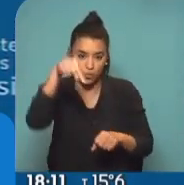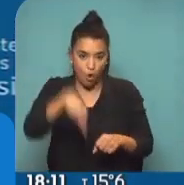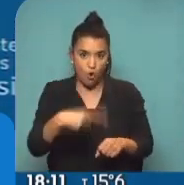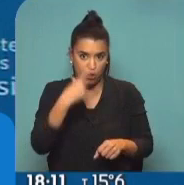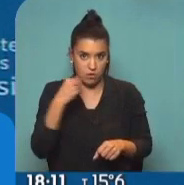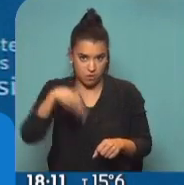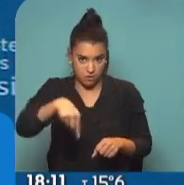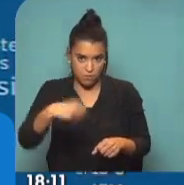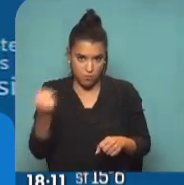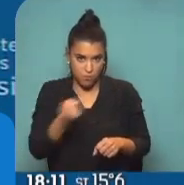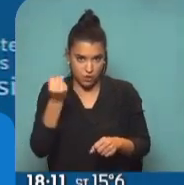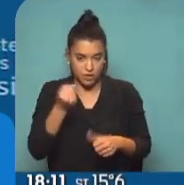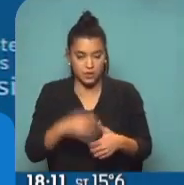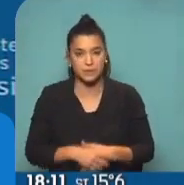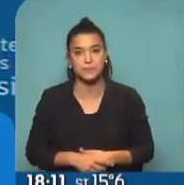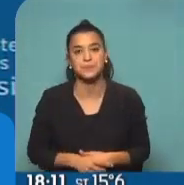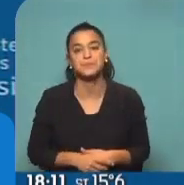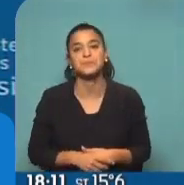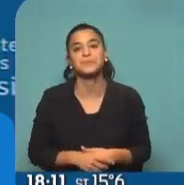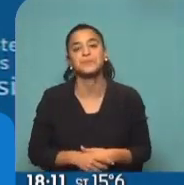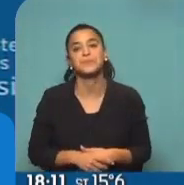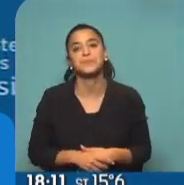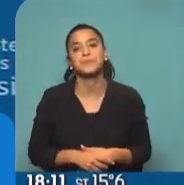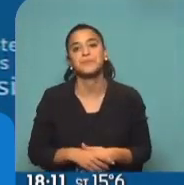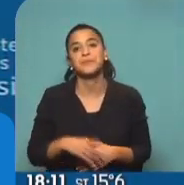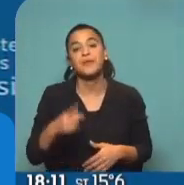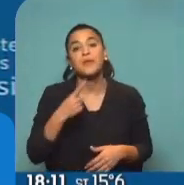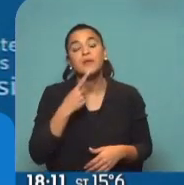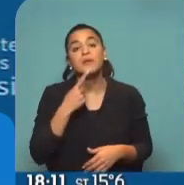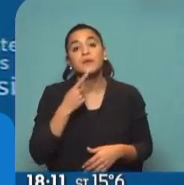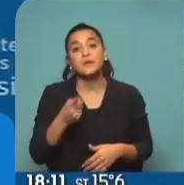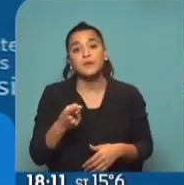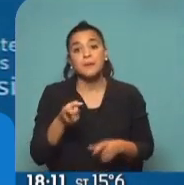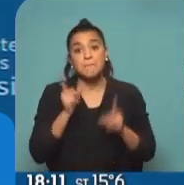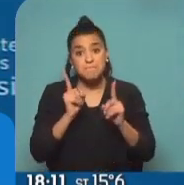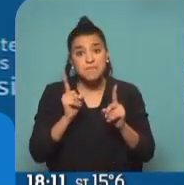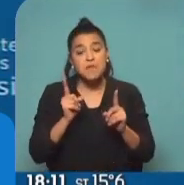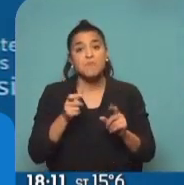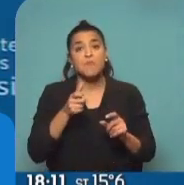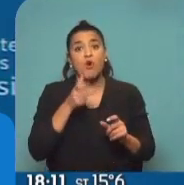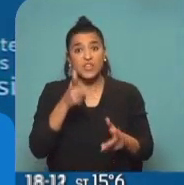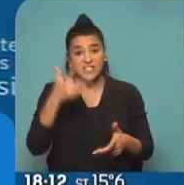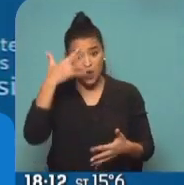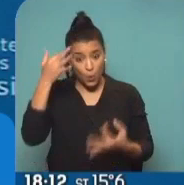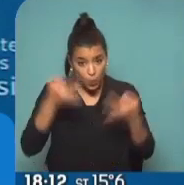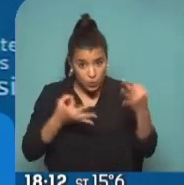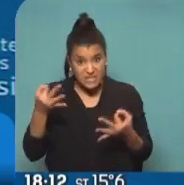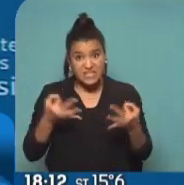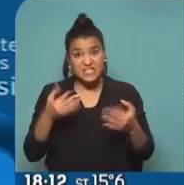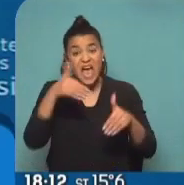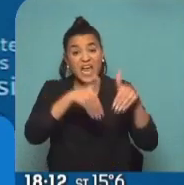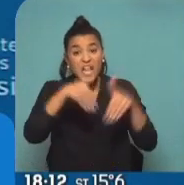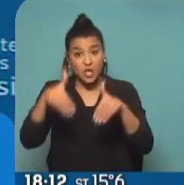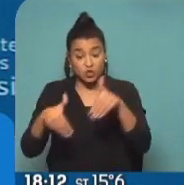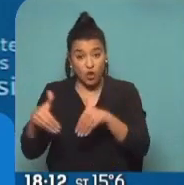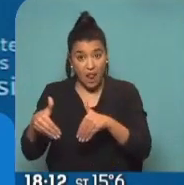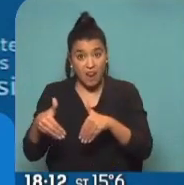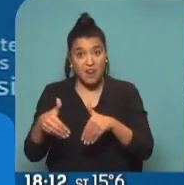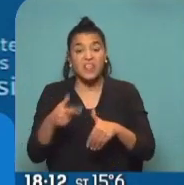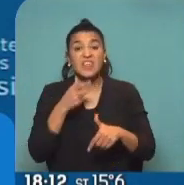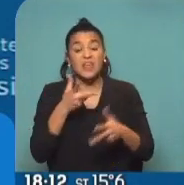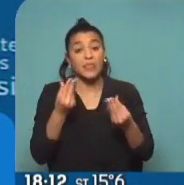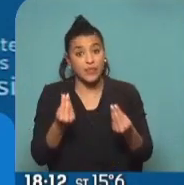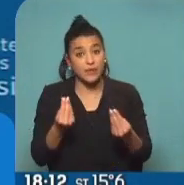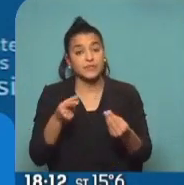jornada. De acuerdo a lo que dictamina la justicia electoral, a partir